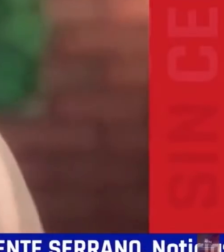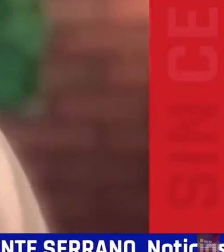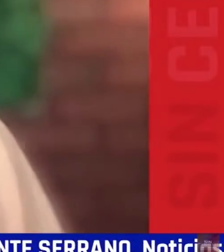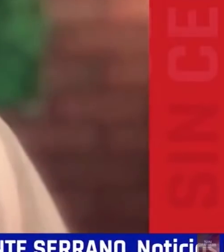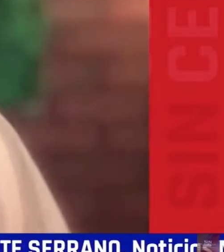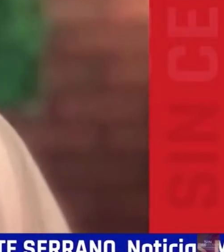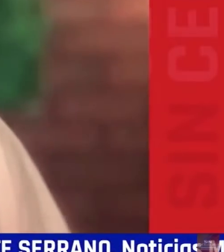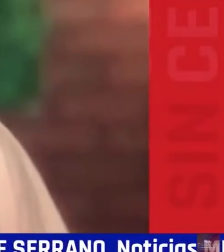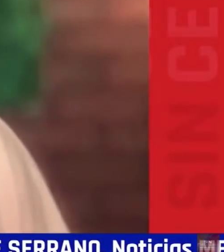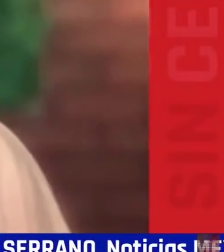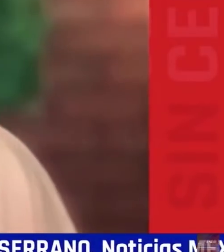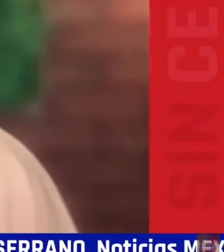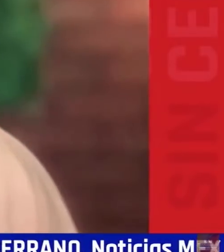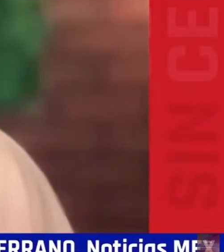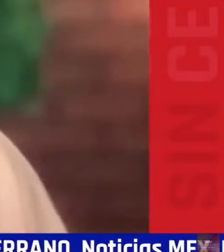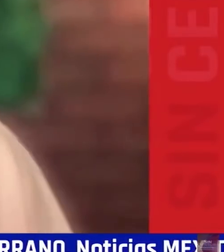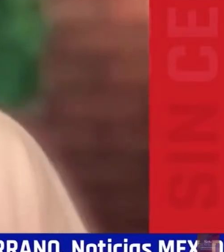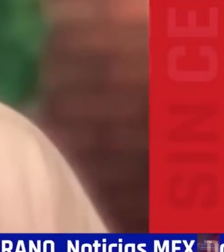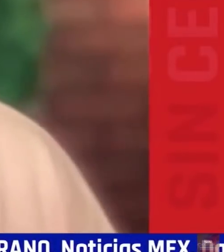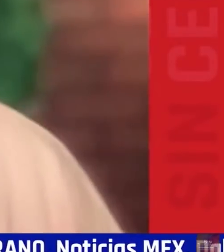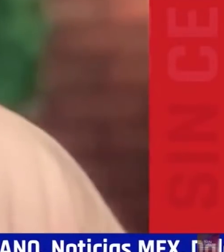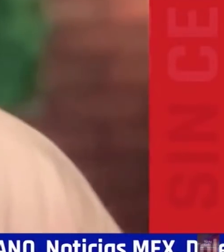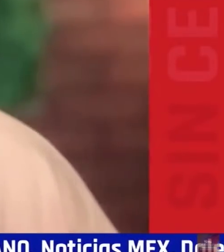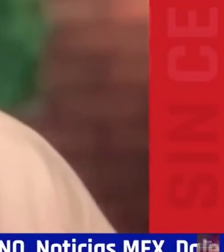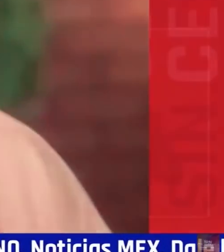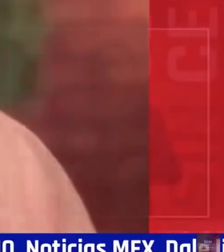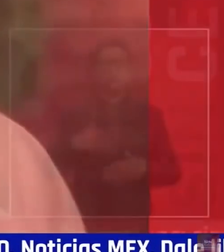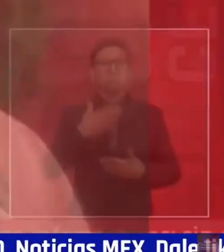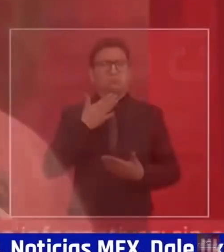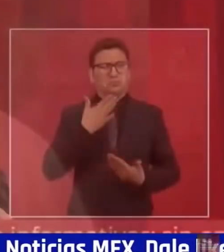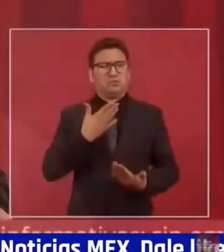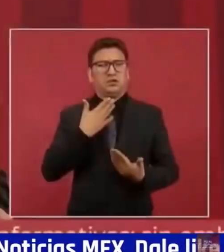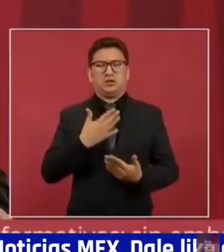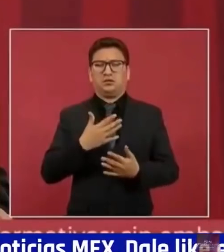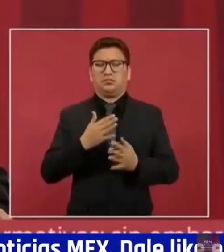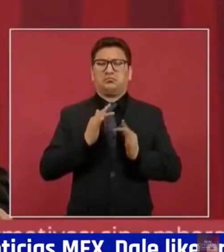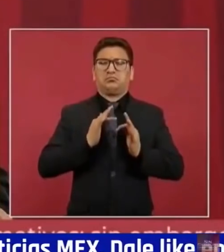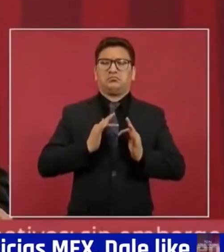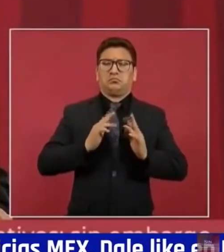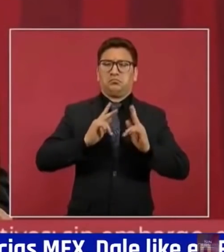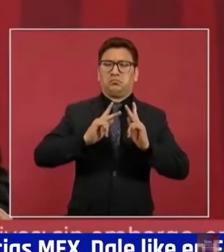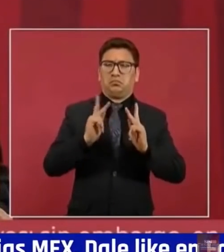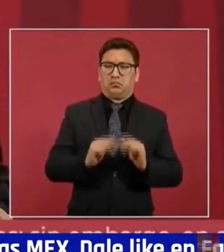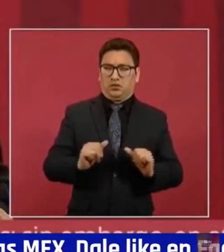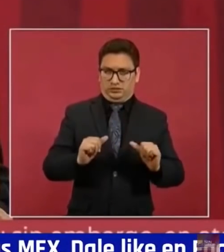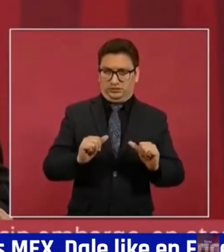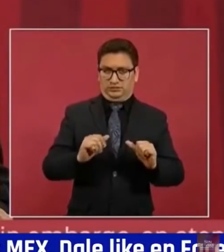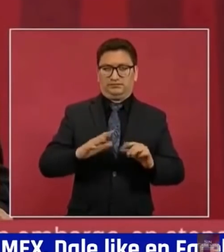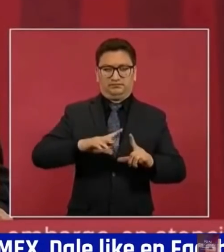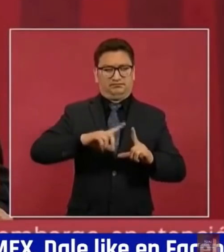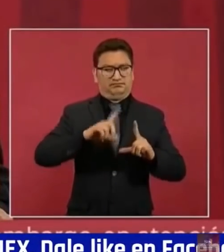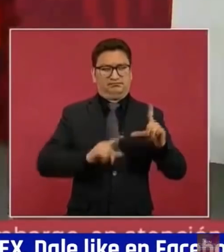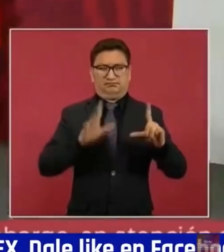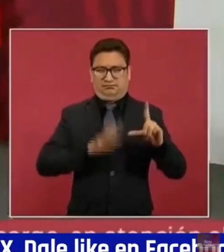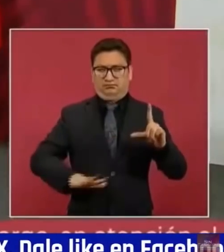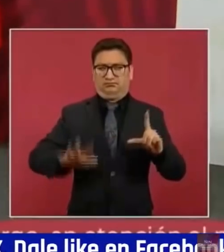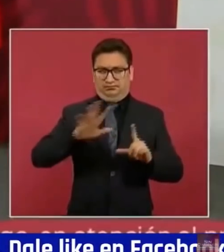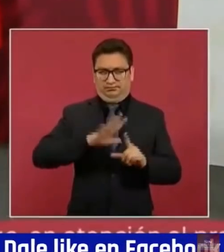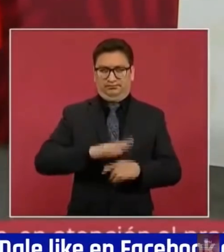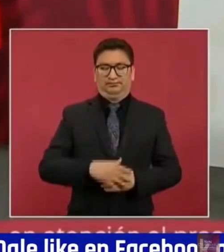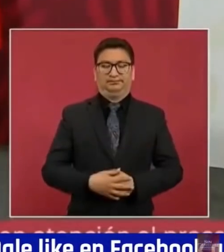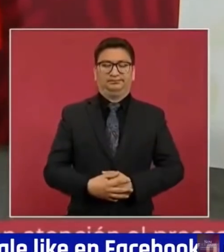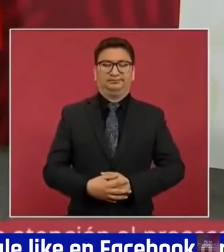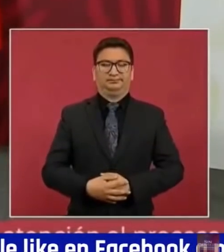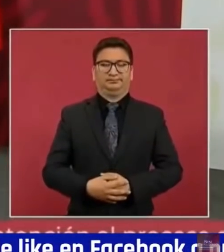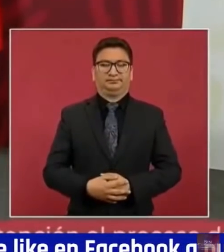Llega la administración del presidente Andrés Manuel López Obrador y dice, vamos a utilizar este IEPS como un colchón. Y yo lo expliqué así desde el